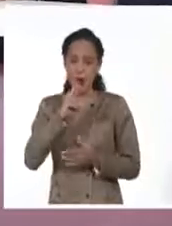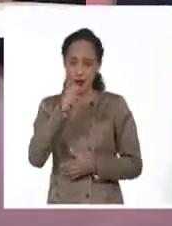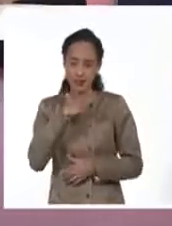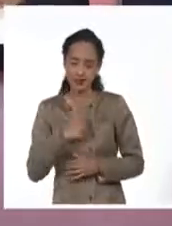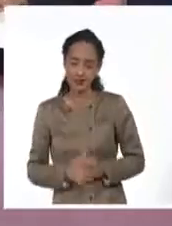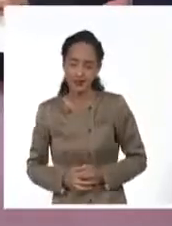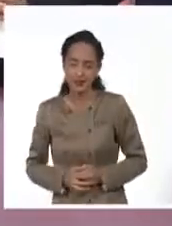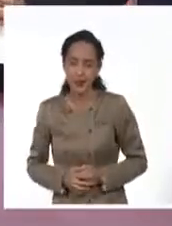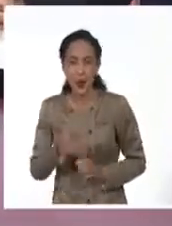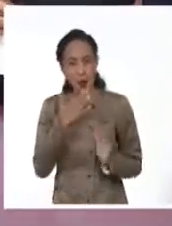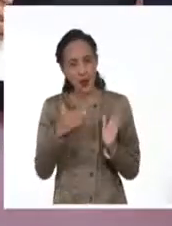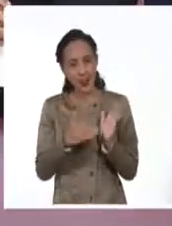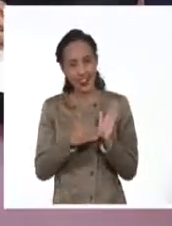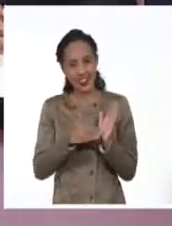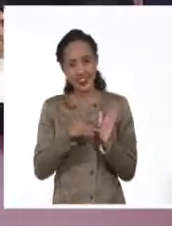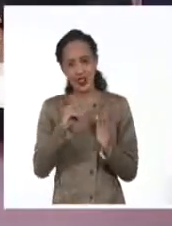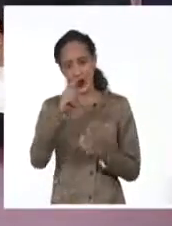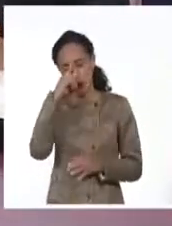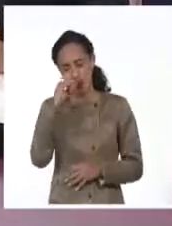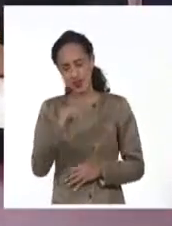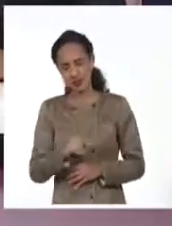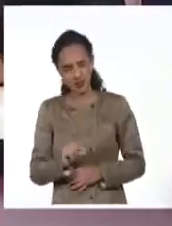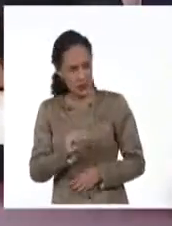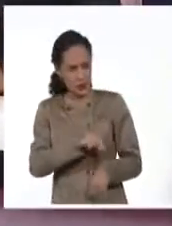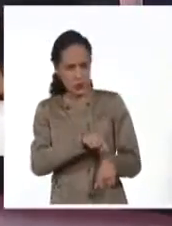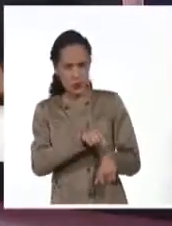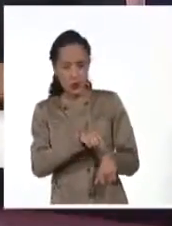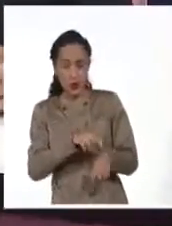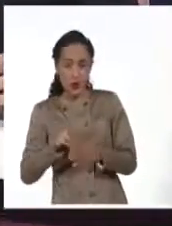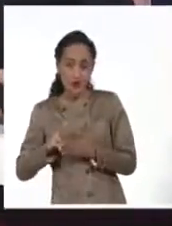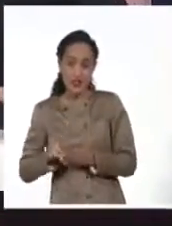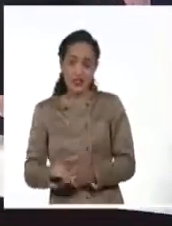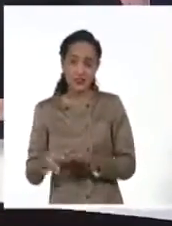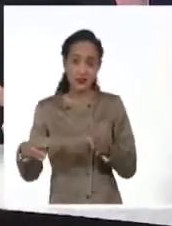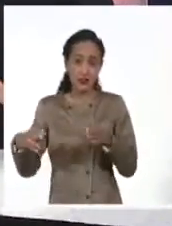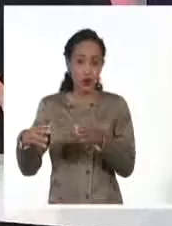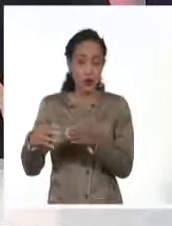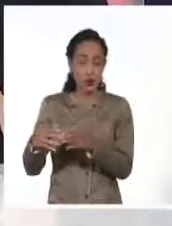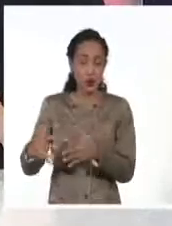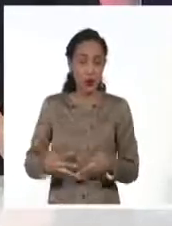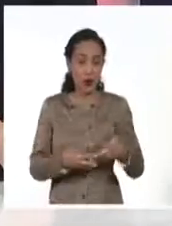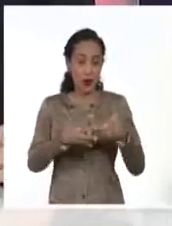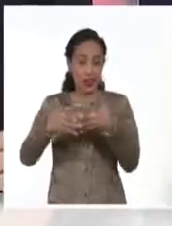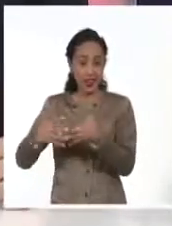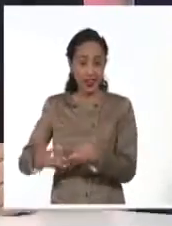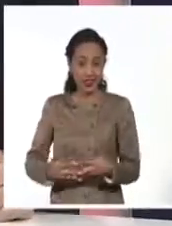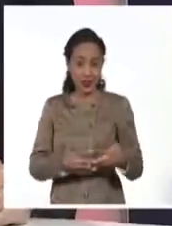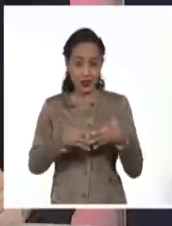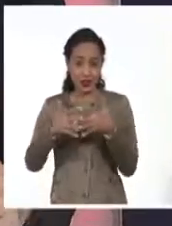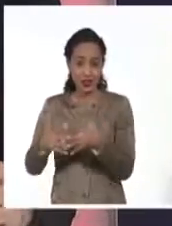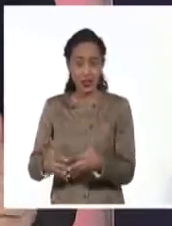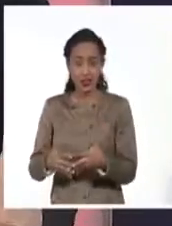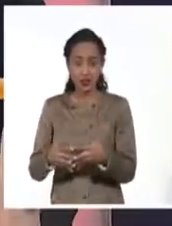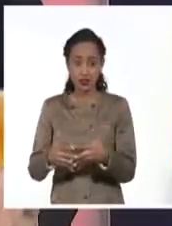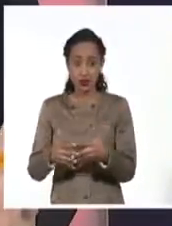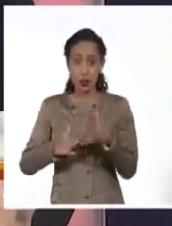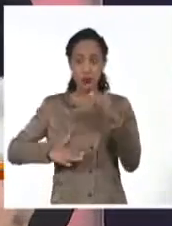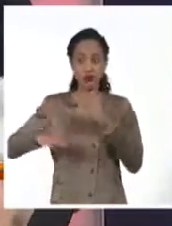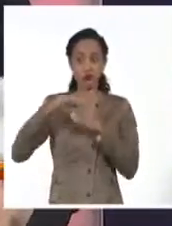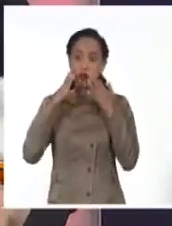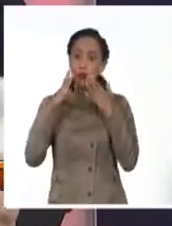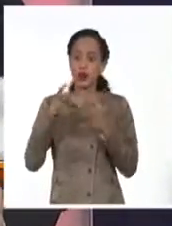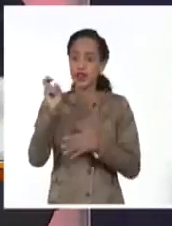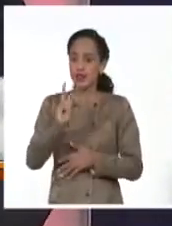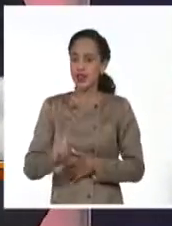Muy buenas tardes. Bueno, la reciente visita de una delegación estadounidense de alto nivel a Venezuela, su reunión con